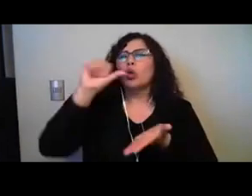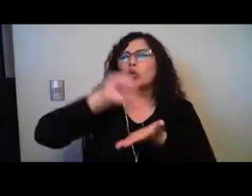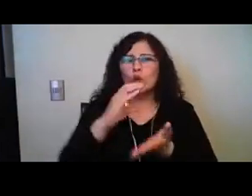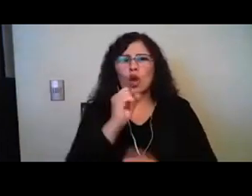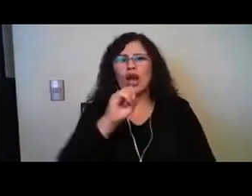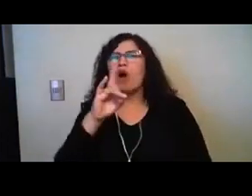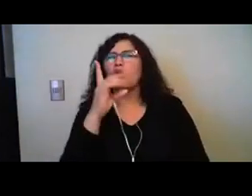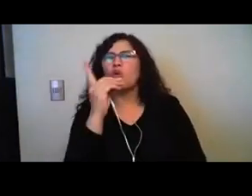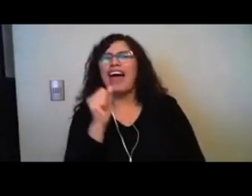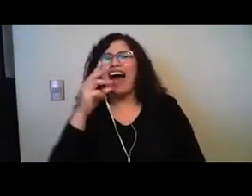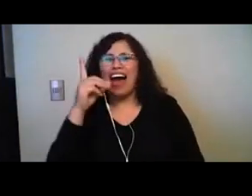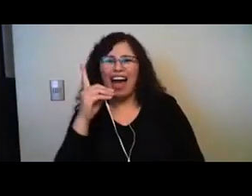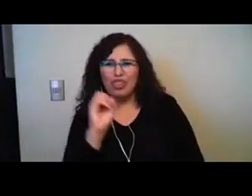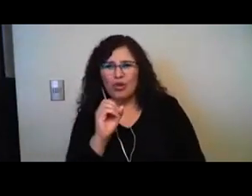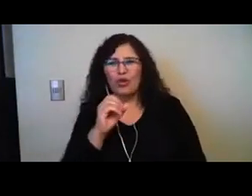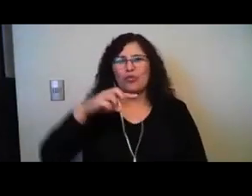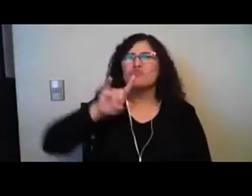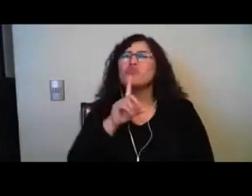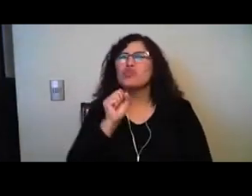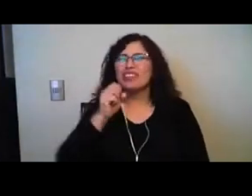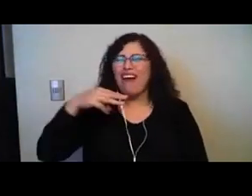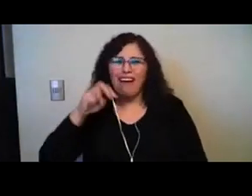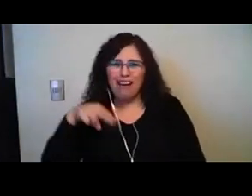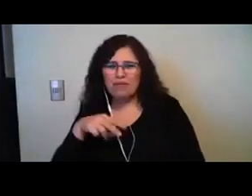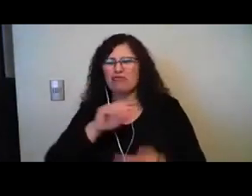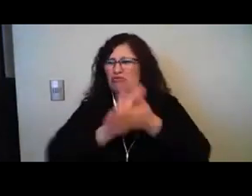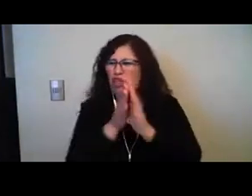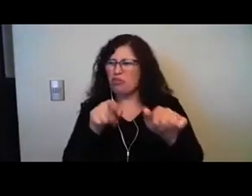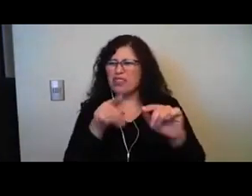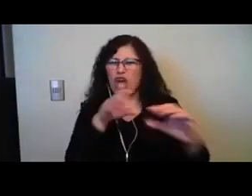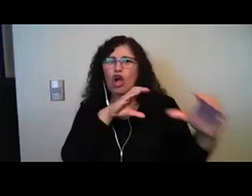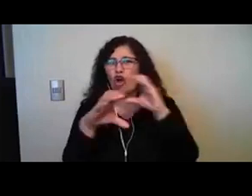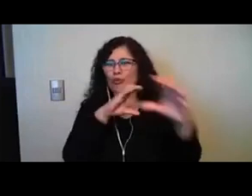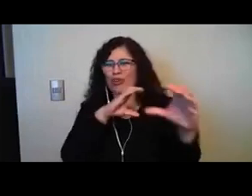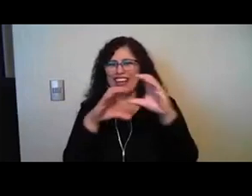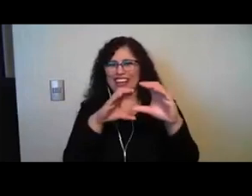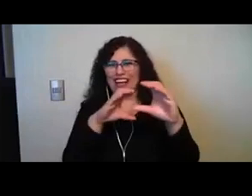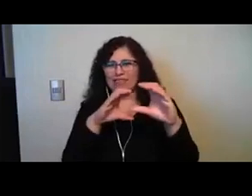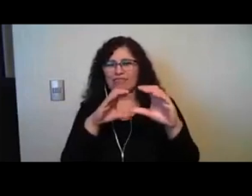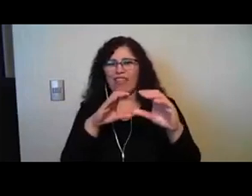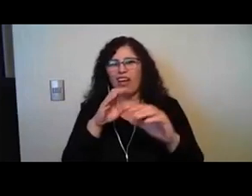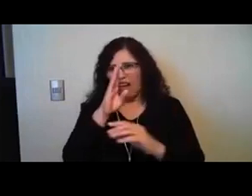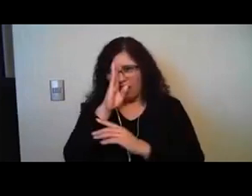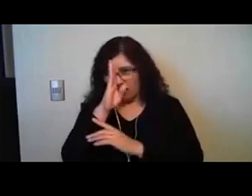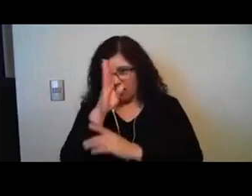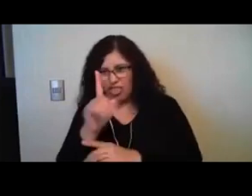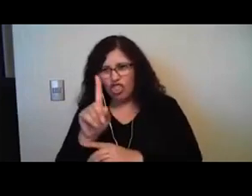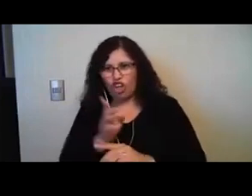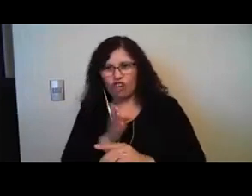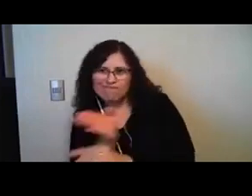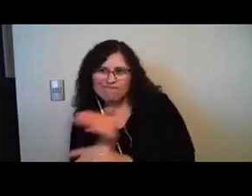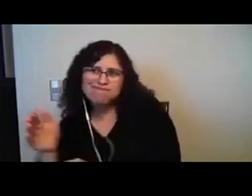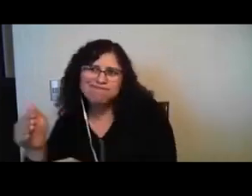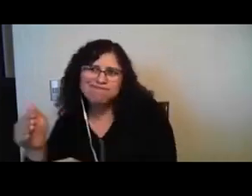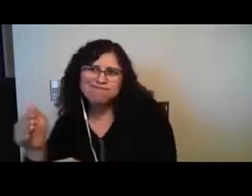pálido, el putamen, que son núcleos subcorticales que se comunican de manera indirecta con la corteza cerebral, ya, y de ahí salen una vía